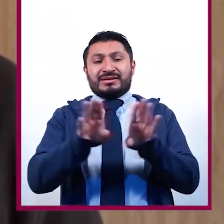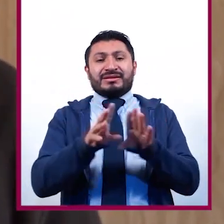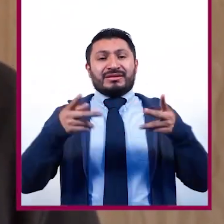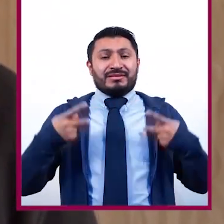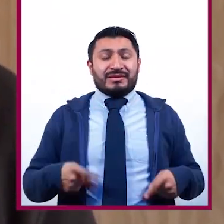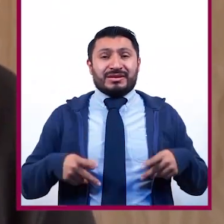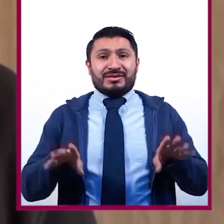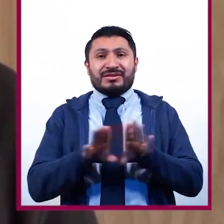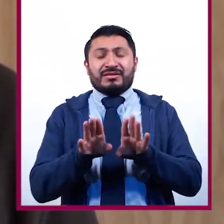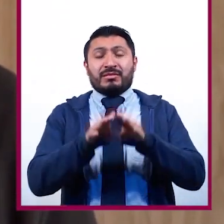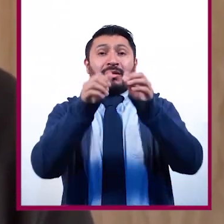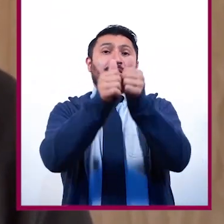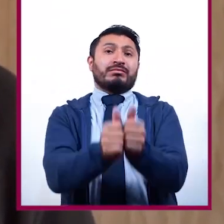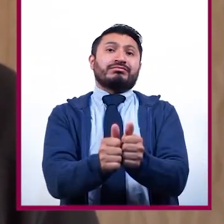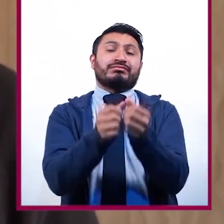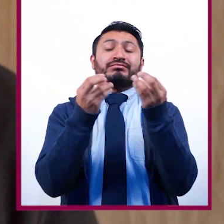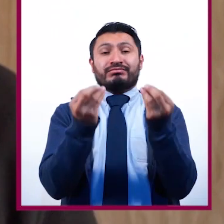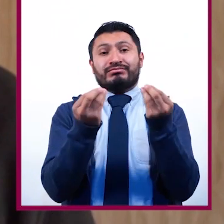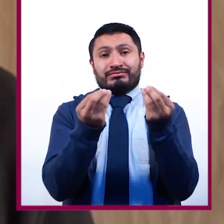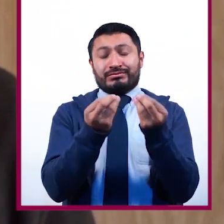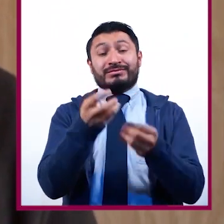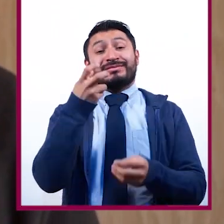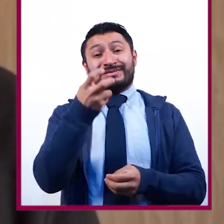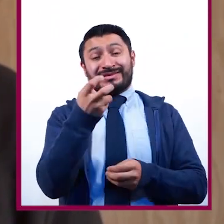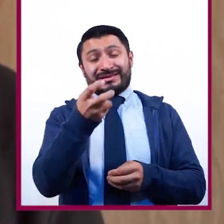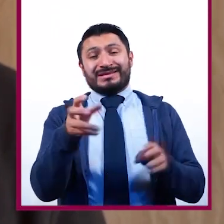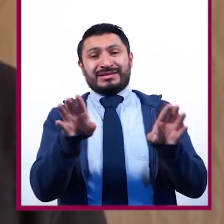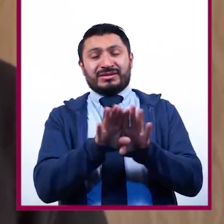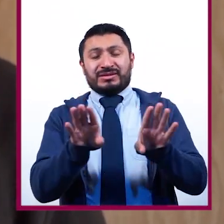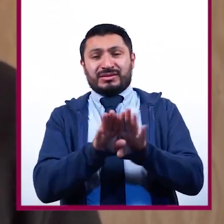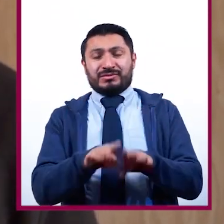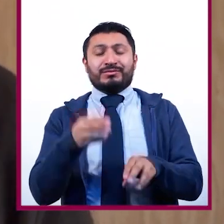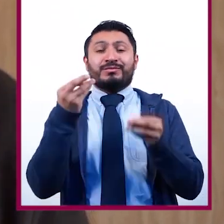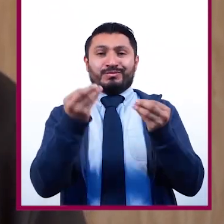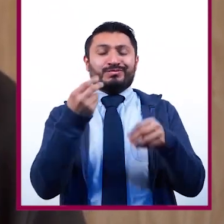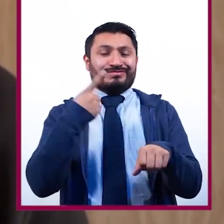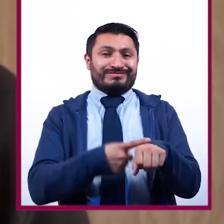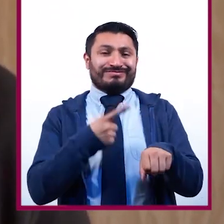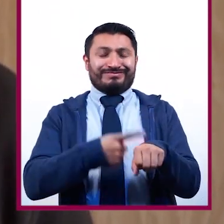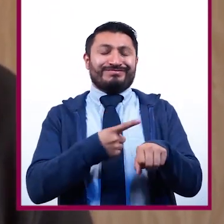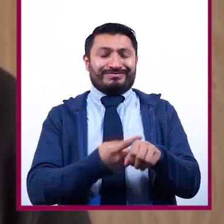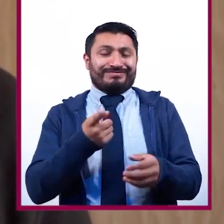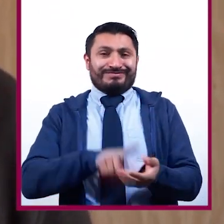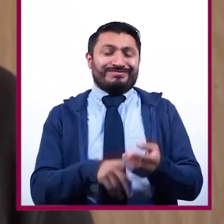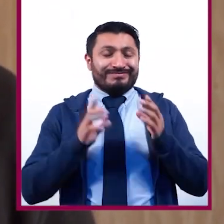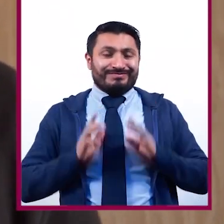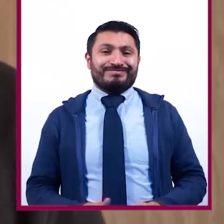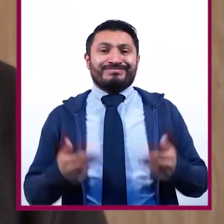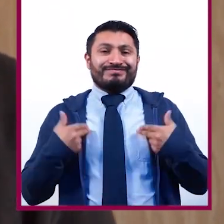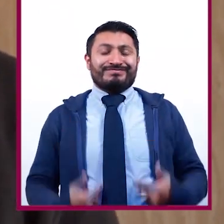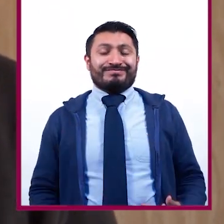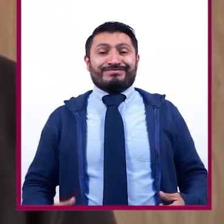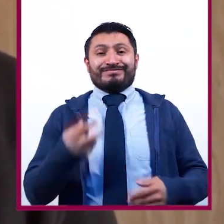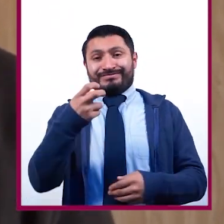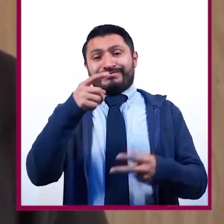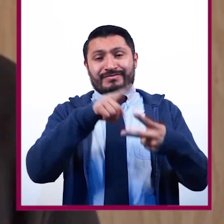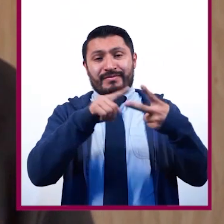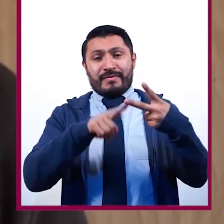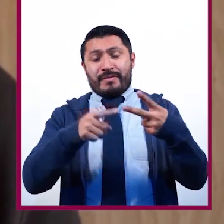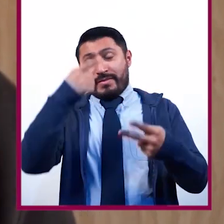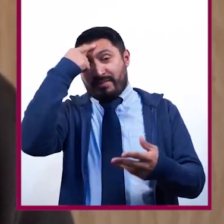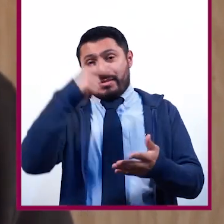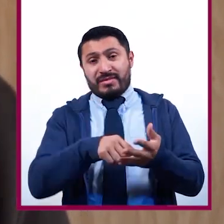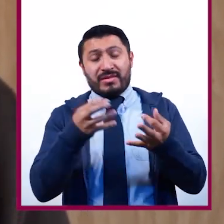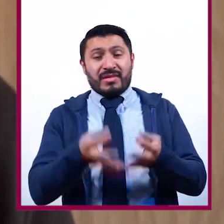sedentaria y eso genera muchos padecimientos también en el ser humano. Yo creo que esos serían dos grandes factores por los